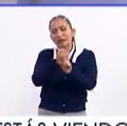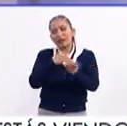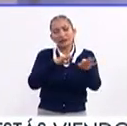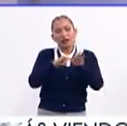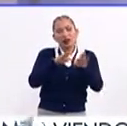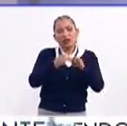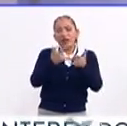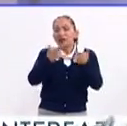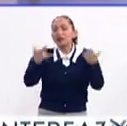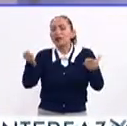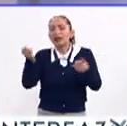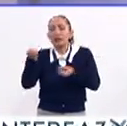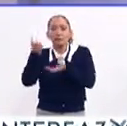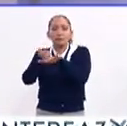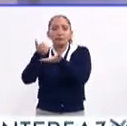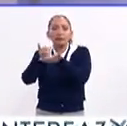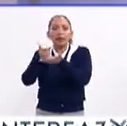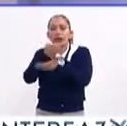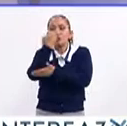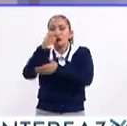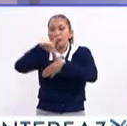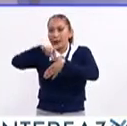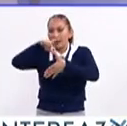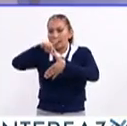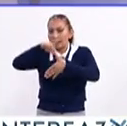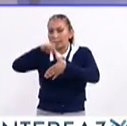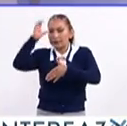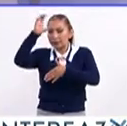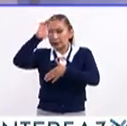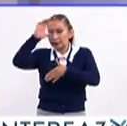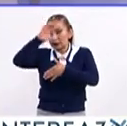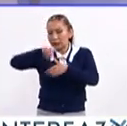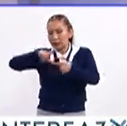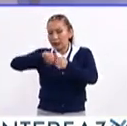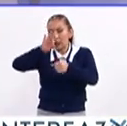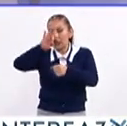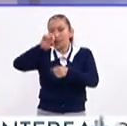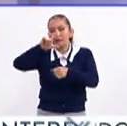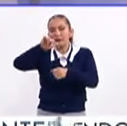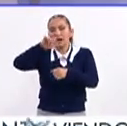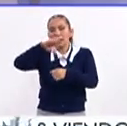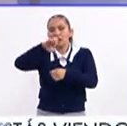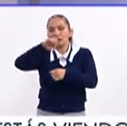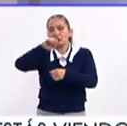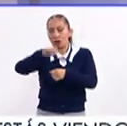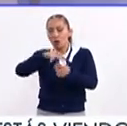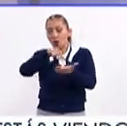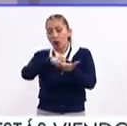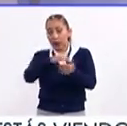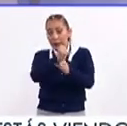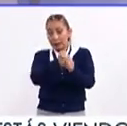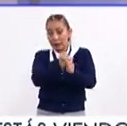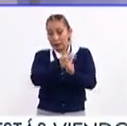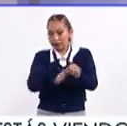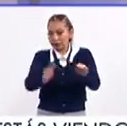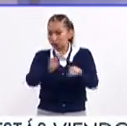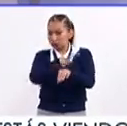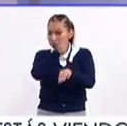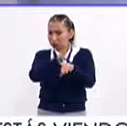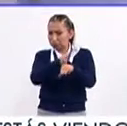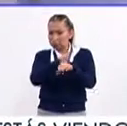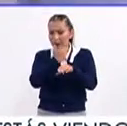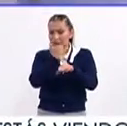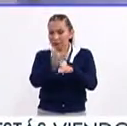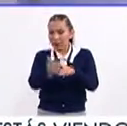la historia y las aportaciones de la Facultad Latinoamericana de Ciencias Sociales, FLACSO, un centro de investigación de excelencia que